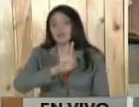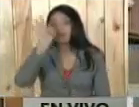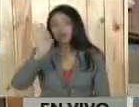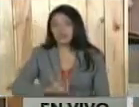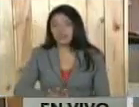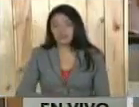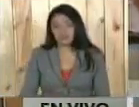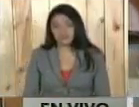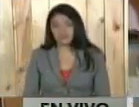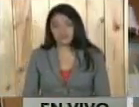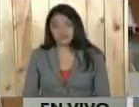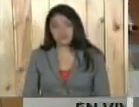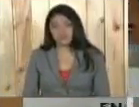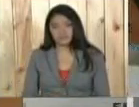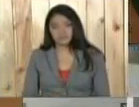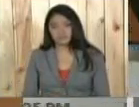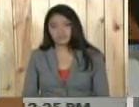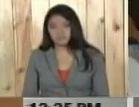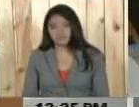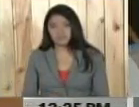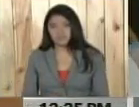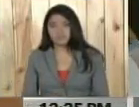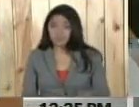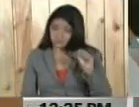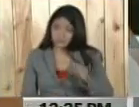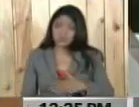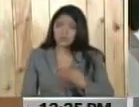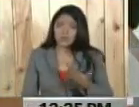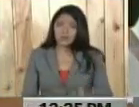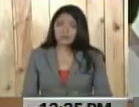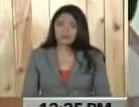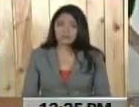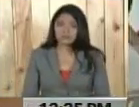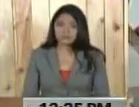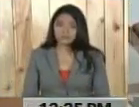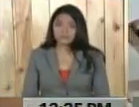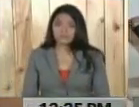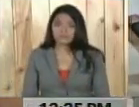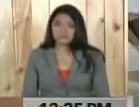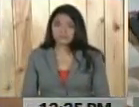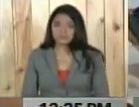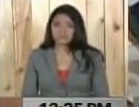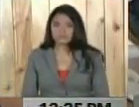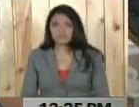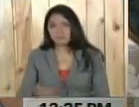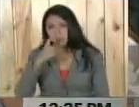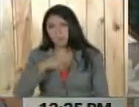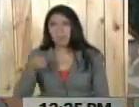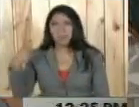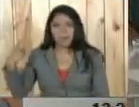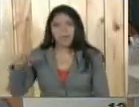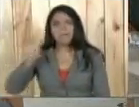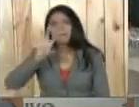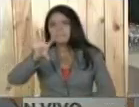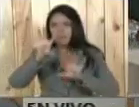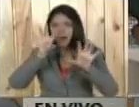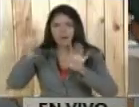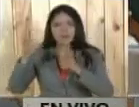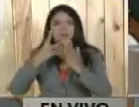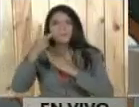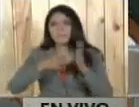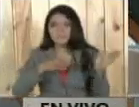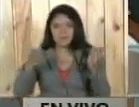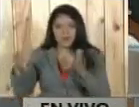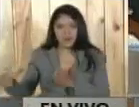inversión social. Así que sí se puede, claro que se puede. En otras épocas, en otros países se imponen los planes de